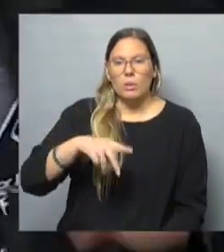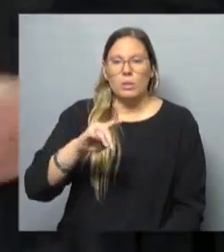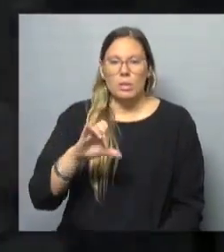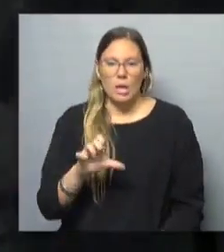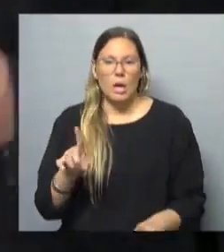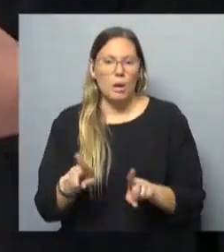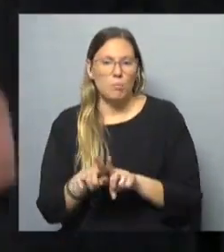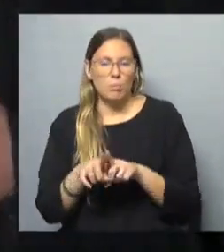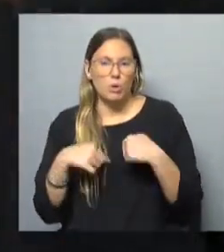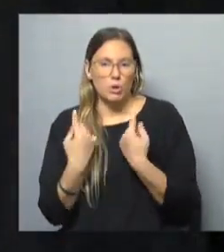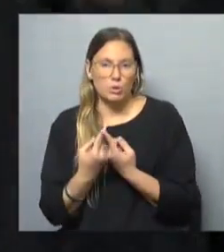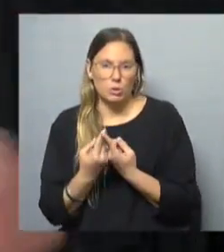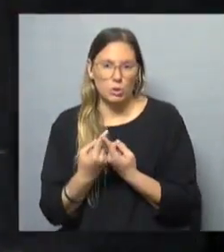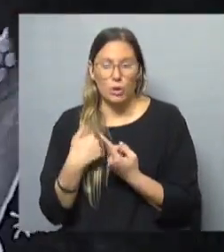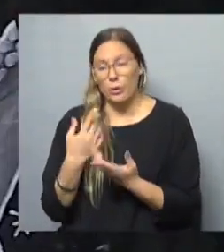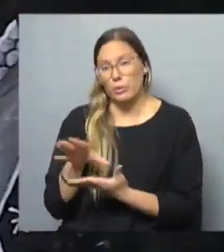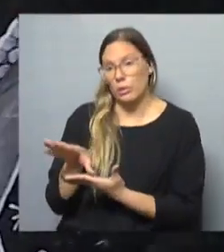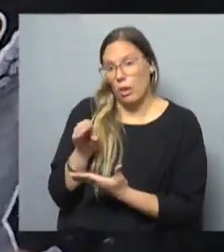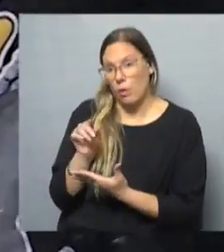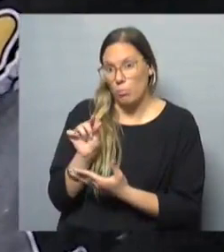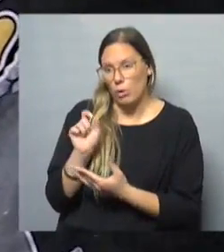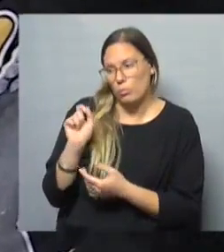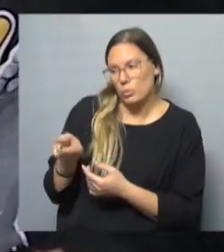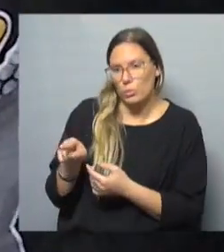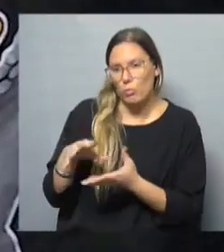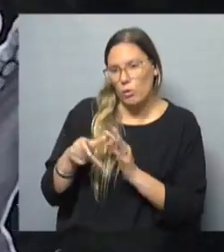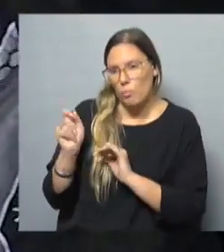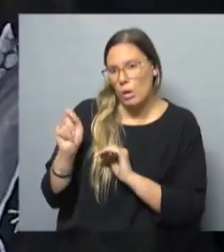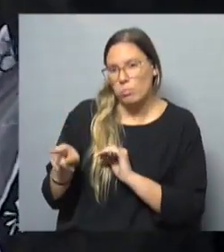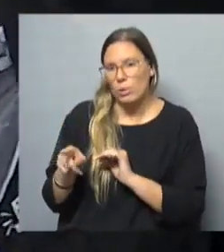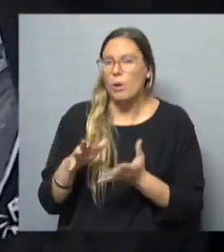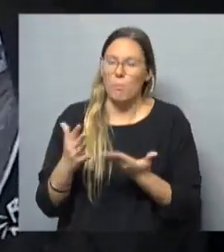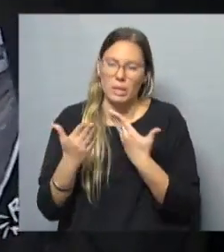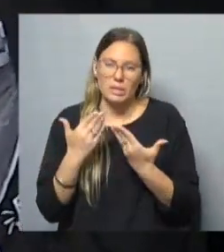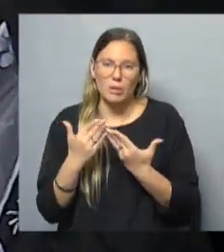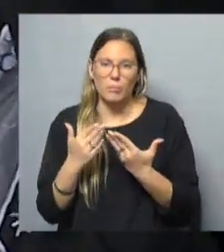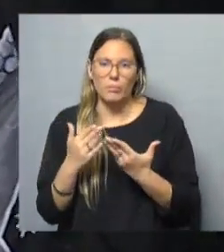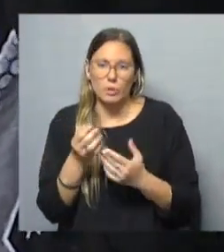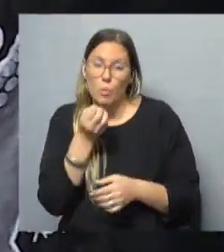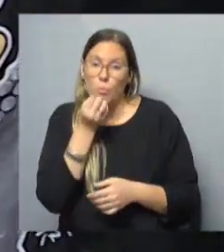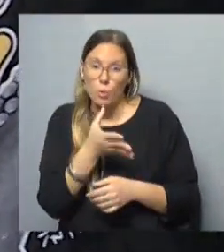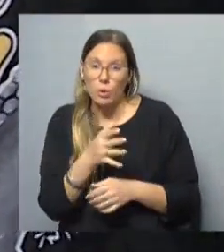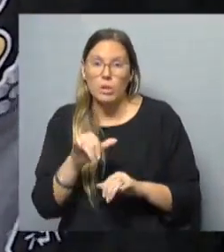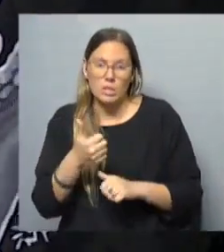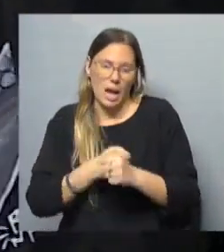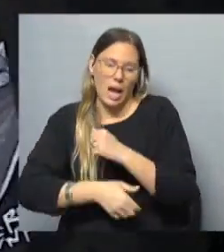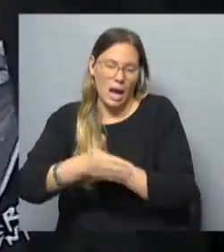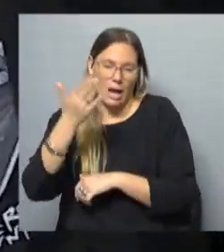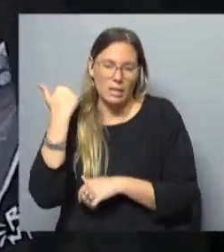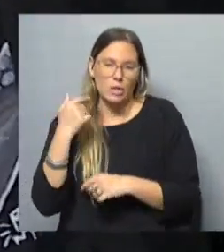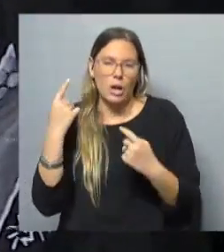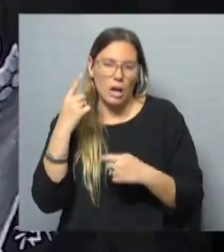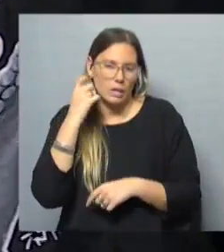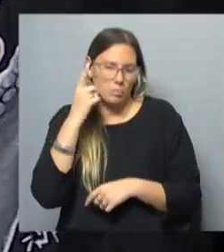el mismo formato que nosotros, no, nosotros hacemos su formato, una suerte de eso, y son, bueno, son muy buenos, ya tienen unos cuantos años